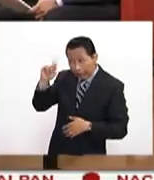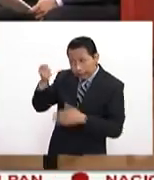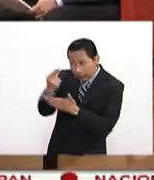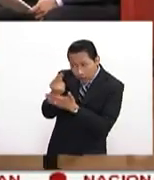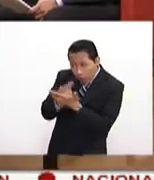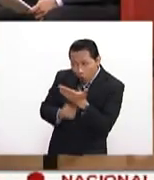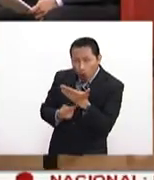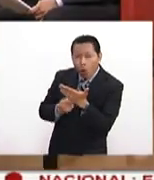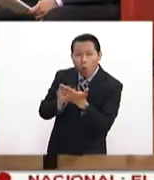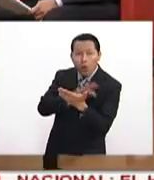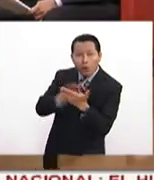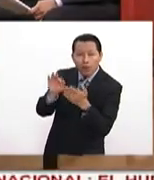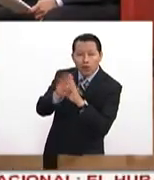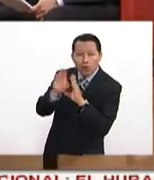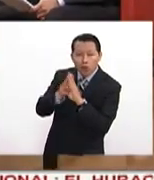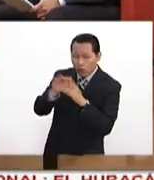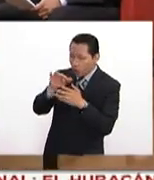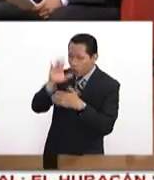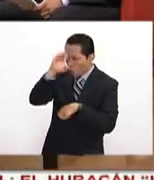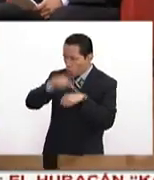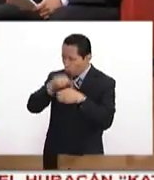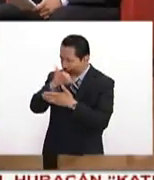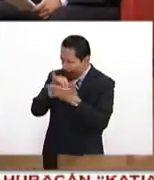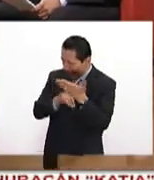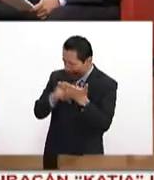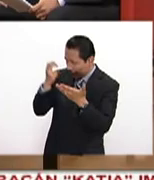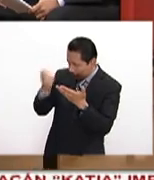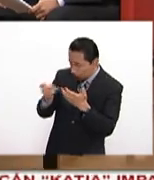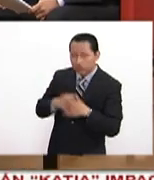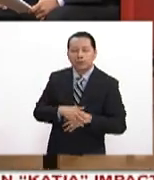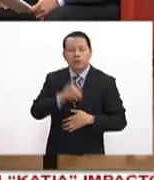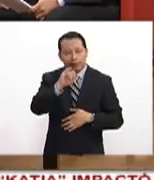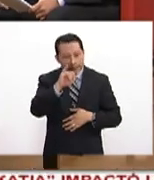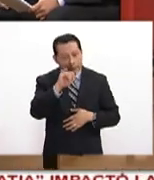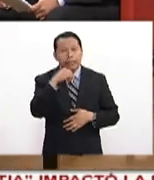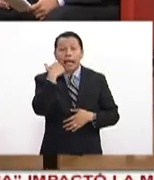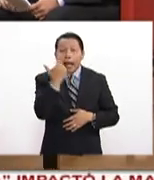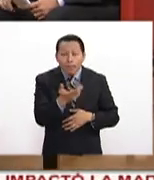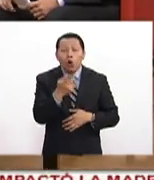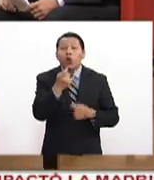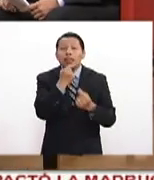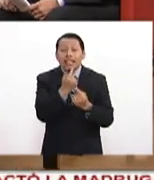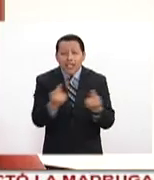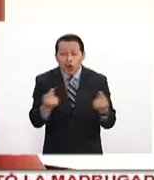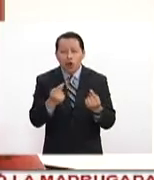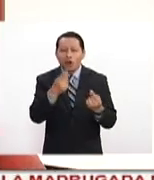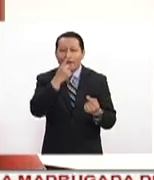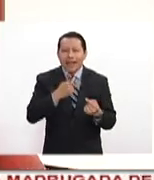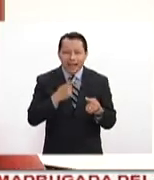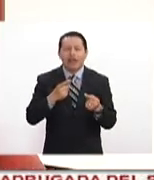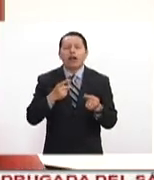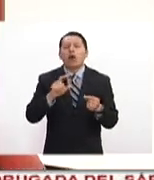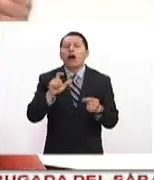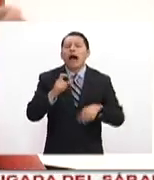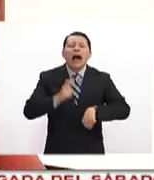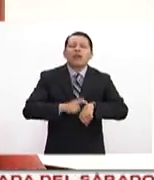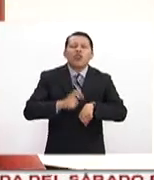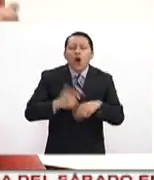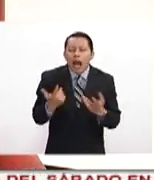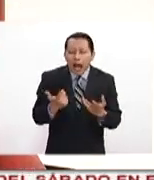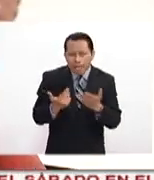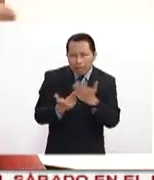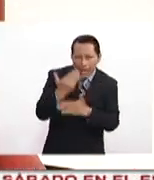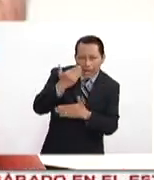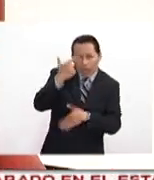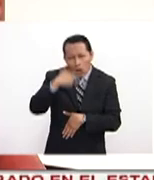cómo se desarrolla esta cultura de leer, ¿no? Así es, queremos que ellos nos digan si lo hacen en la noche, si juegan, que además